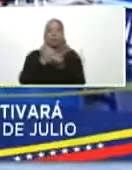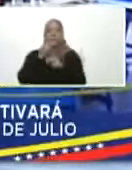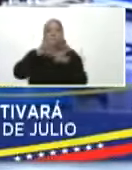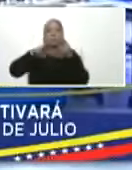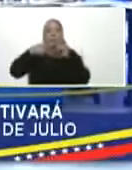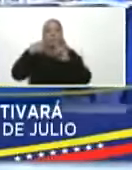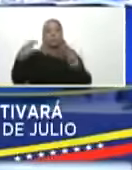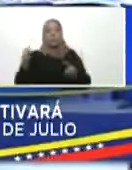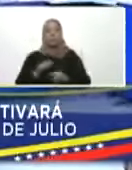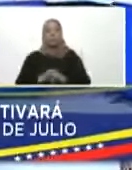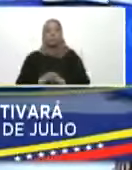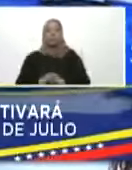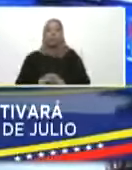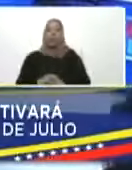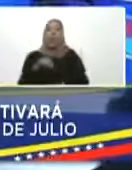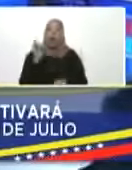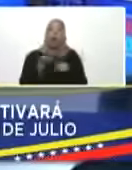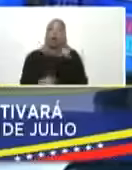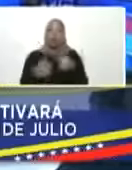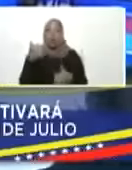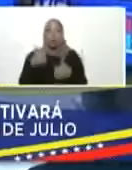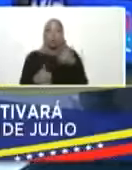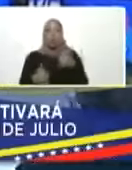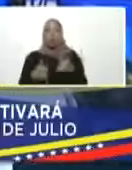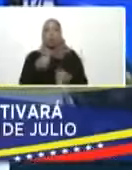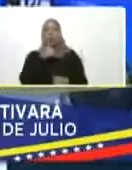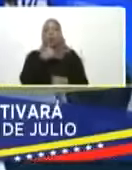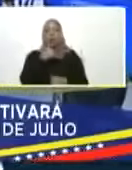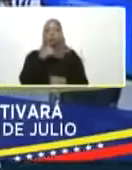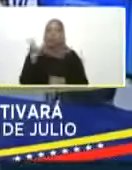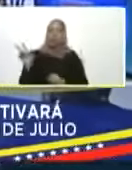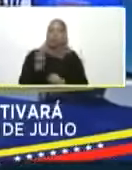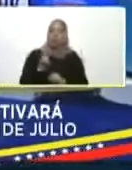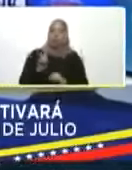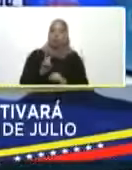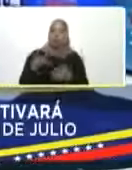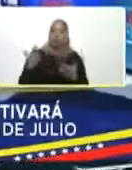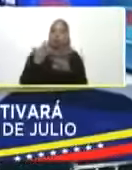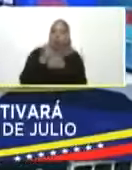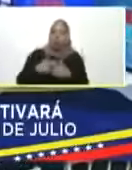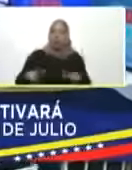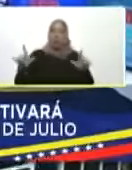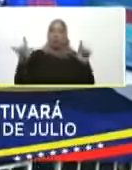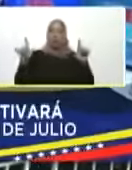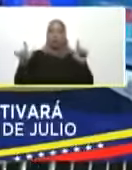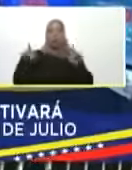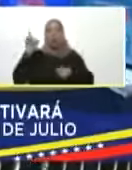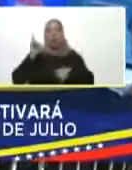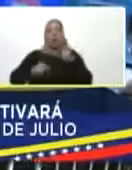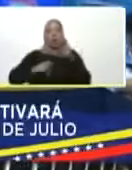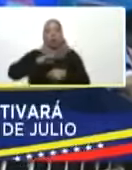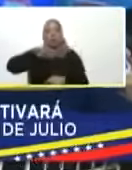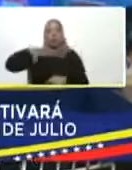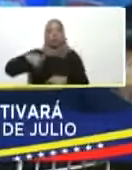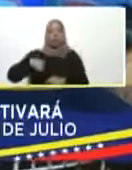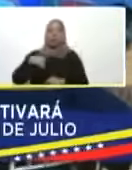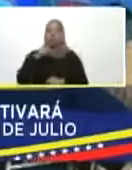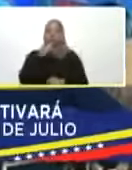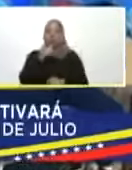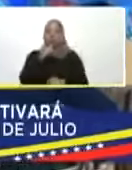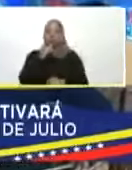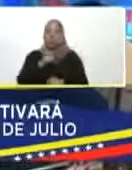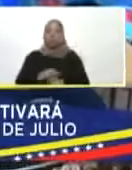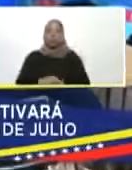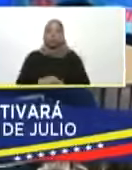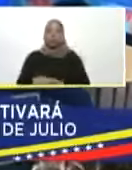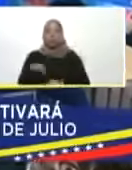esa paz. ¿Alguno de los candidatos, quién de los candidatos del país garantiza la soberanía? ¿Puede alguno de los candidatos de oposición,